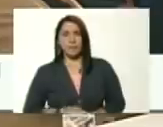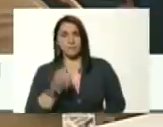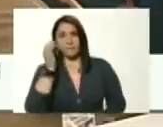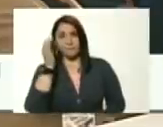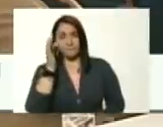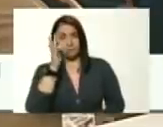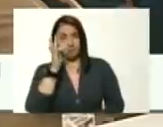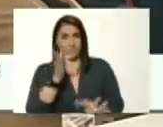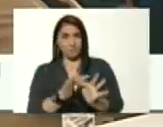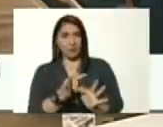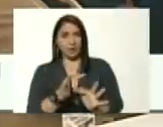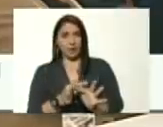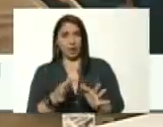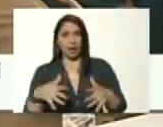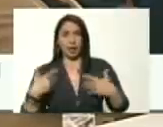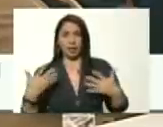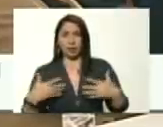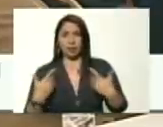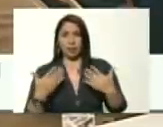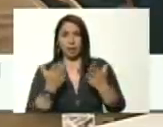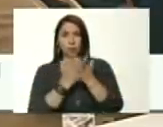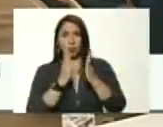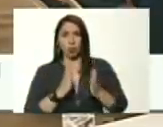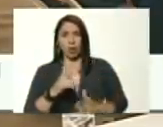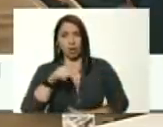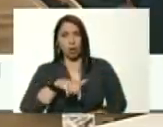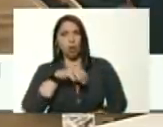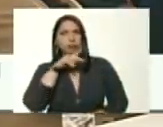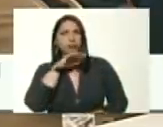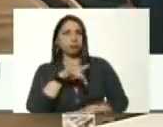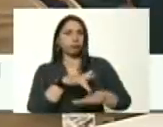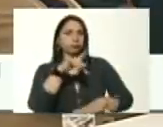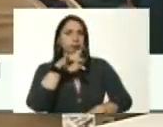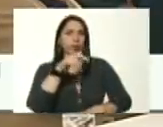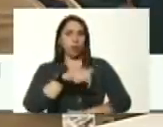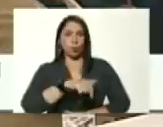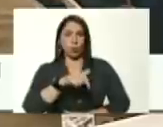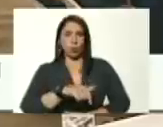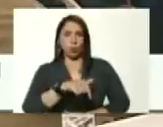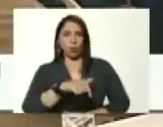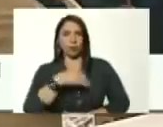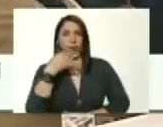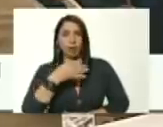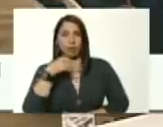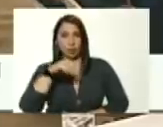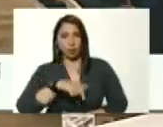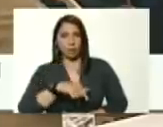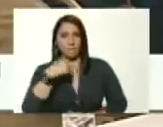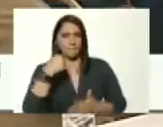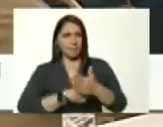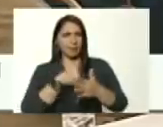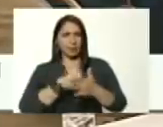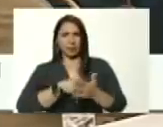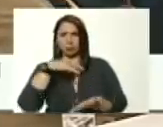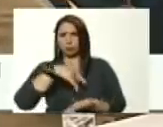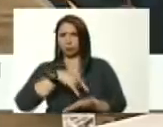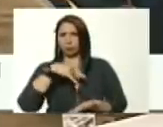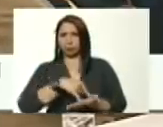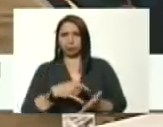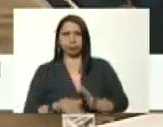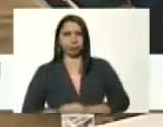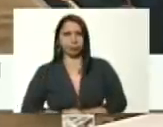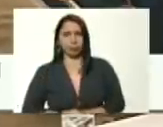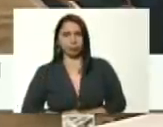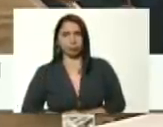tocaba hablar tenían la tarde de hoy la batalla de carabobo señor gobernador señor presidente